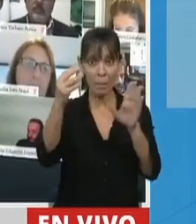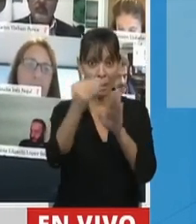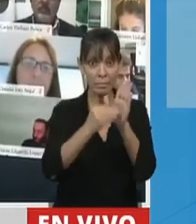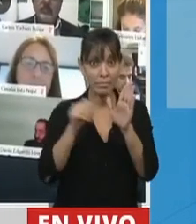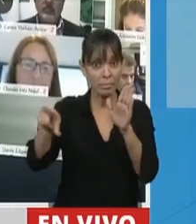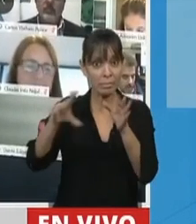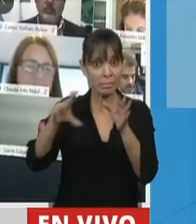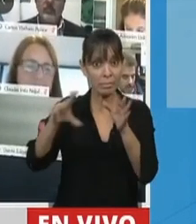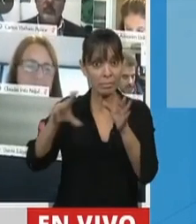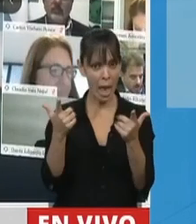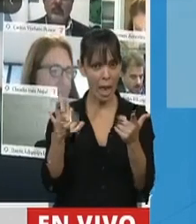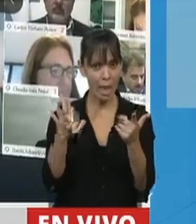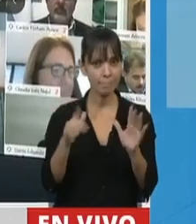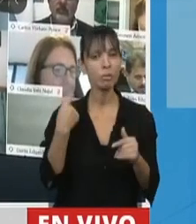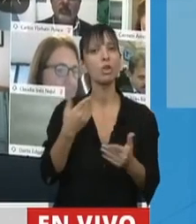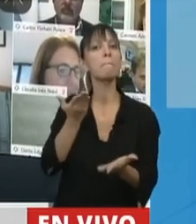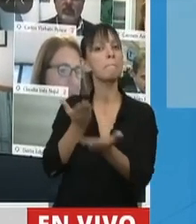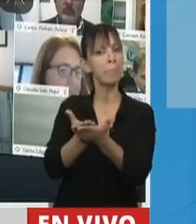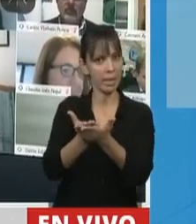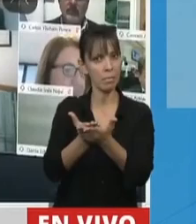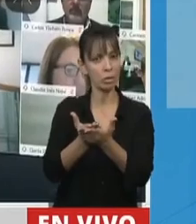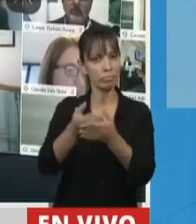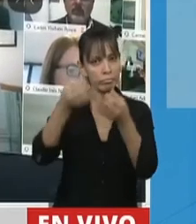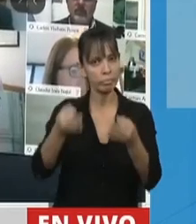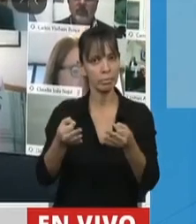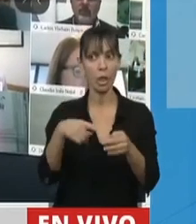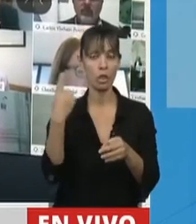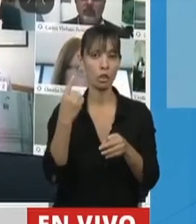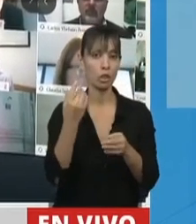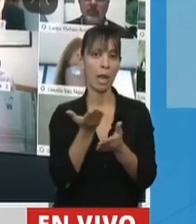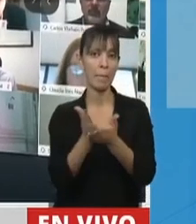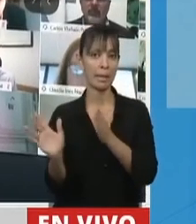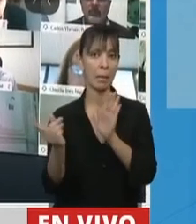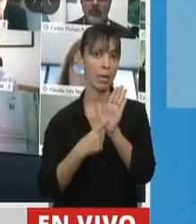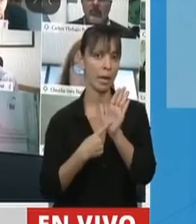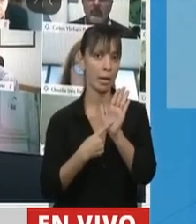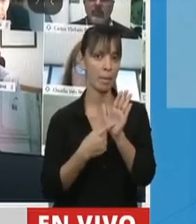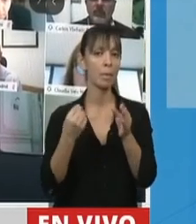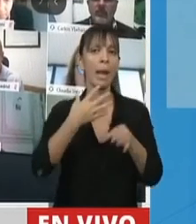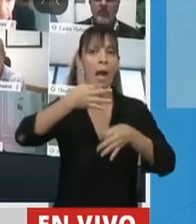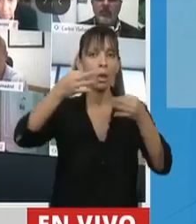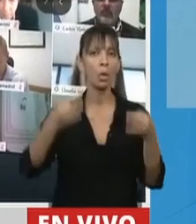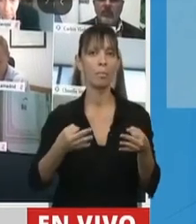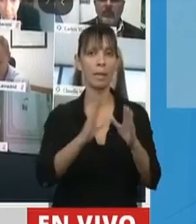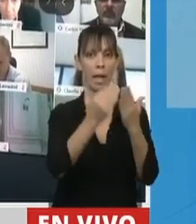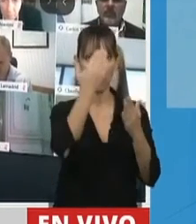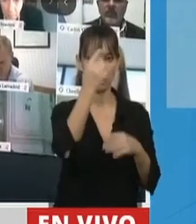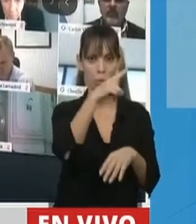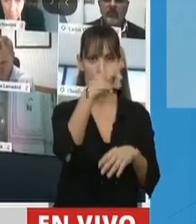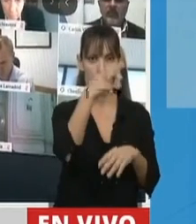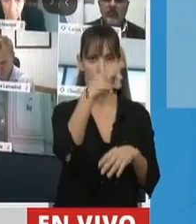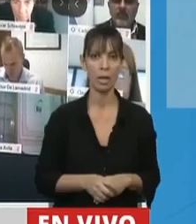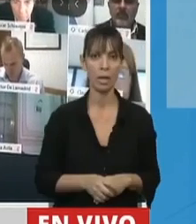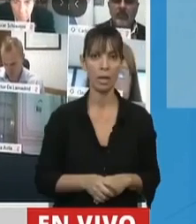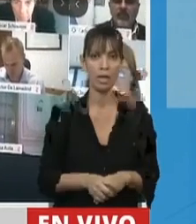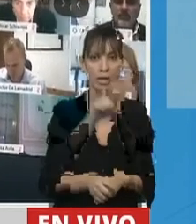sesión. Y vamos a pedir en forma expresa, entonces, que nos apartemos del reglamento para cumplir con lo que dice la Constitución